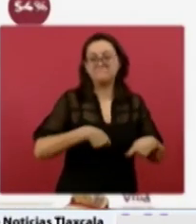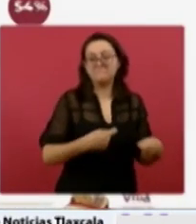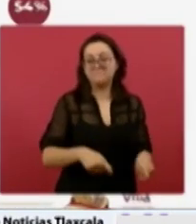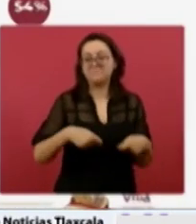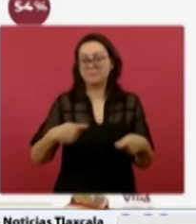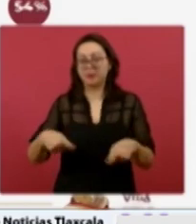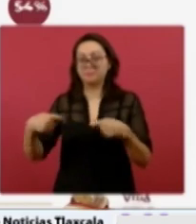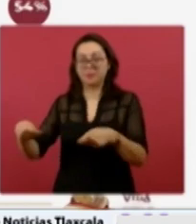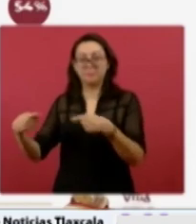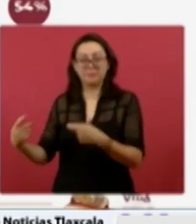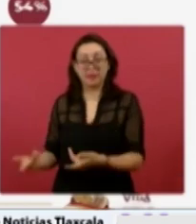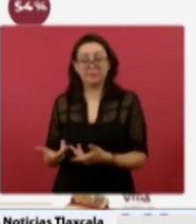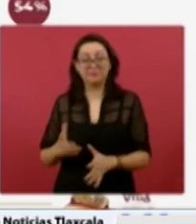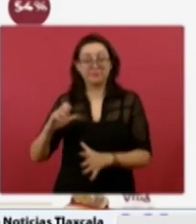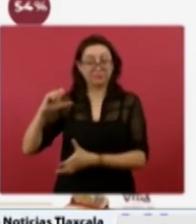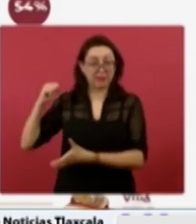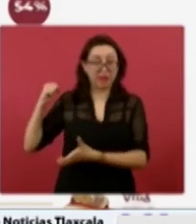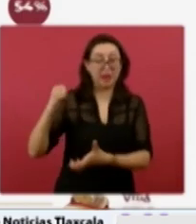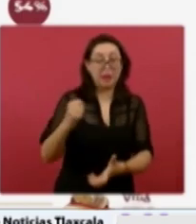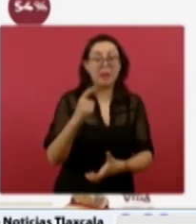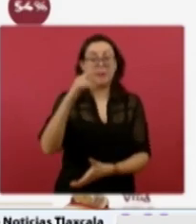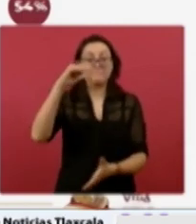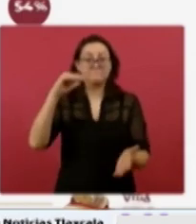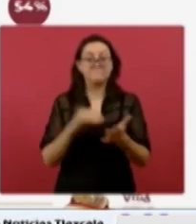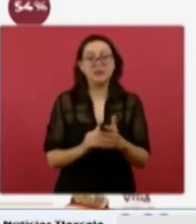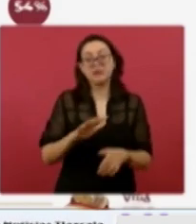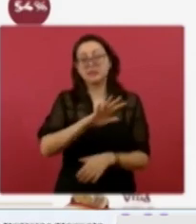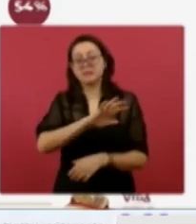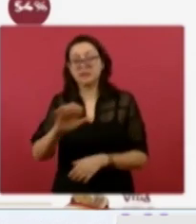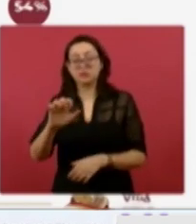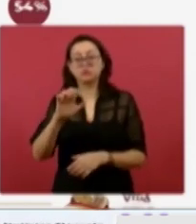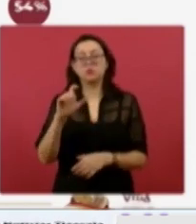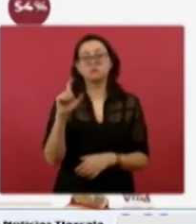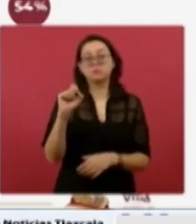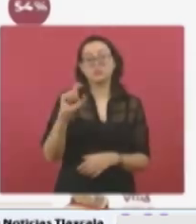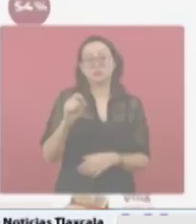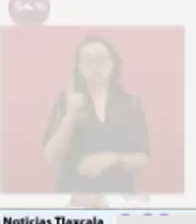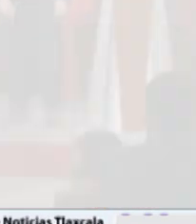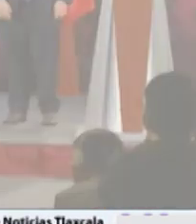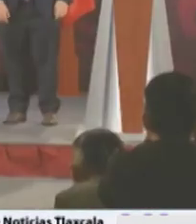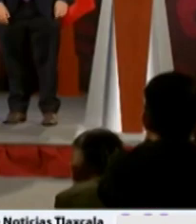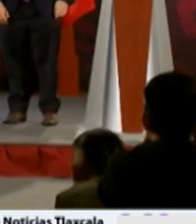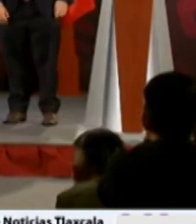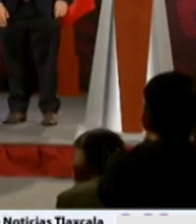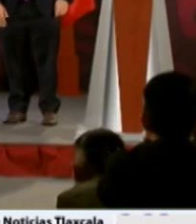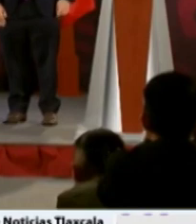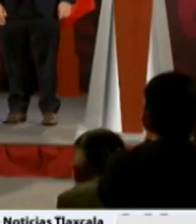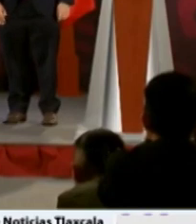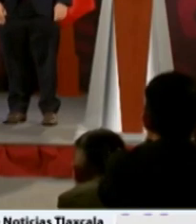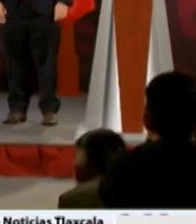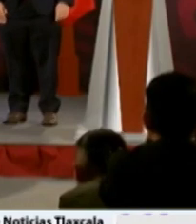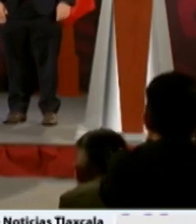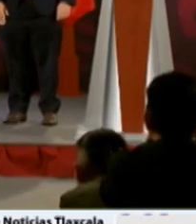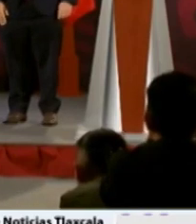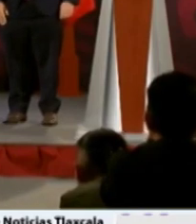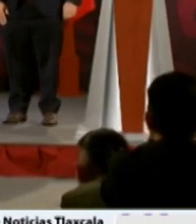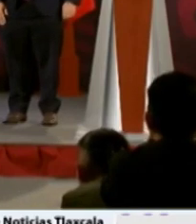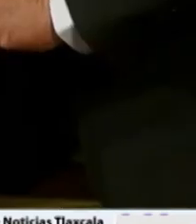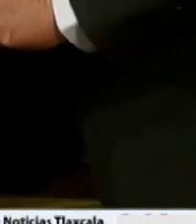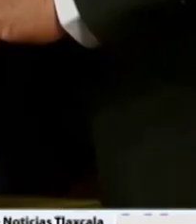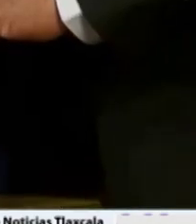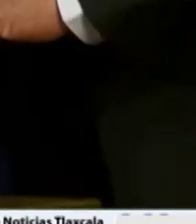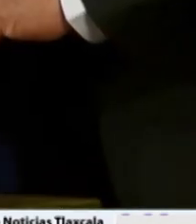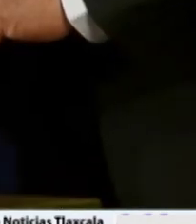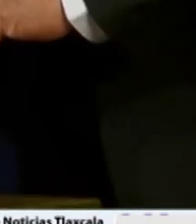de 1.522 millones de pesos solo en el área de conservación. Por último, dio a conocer que a la